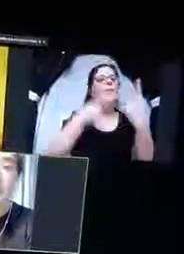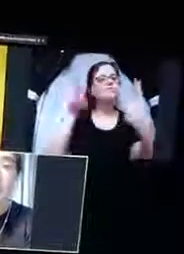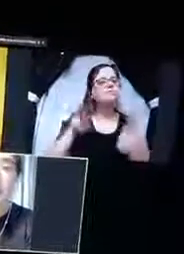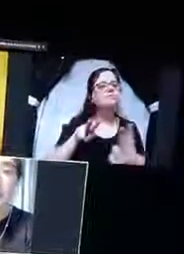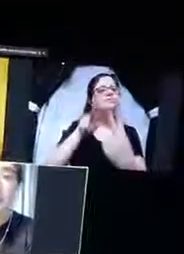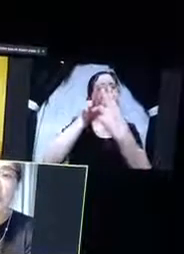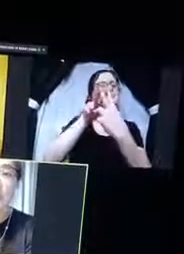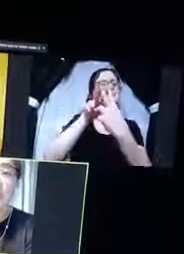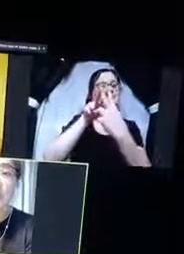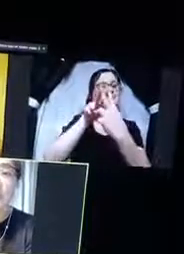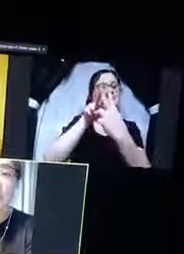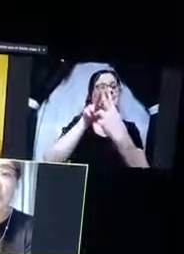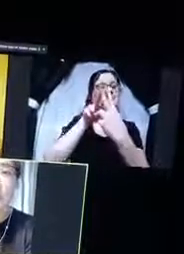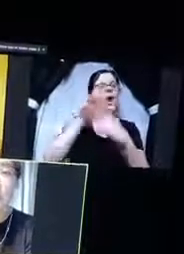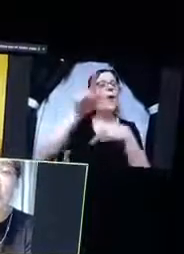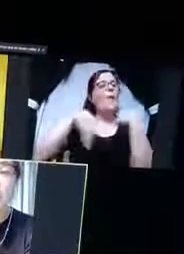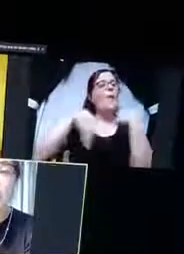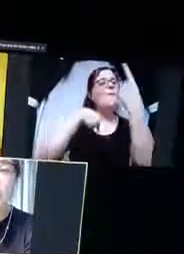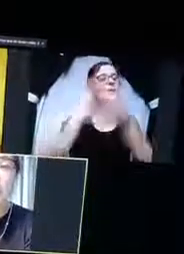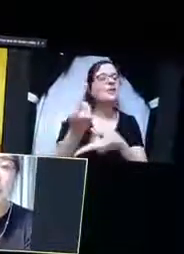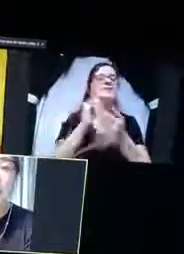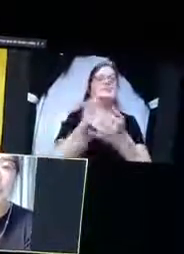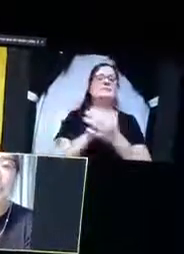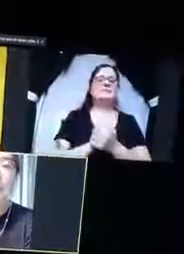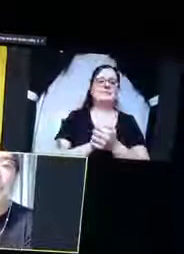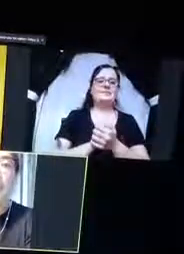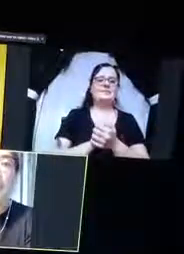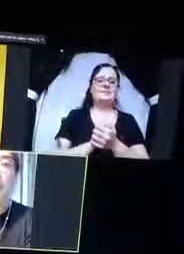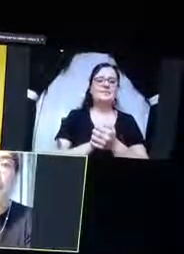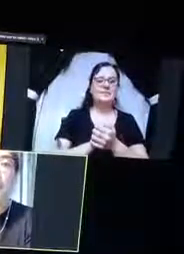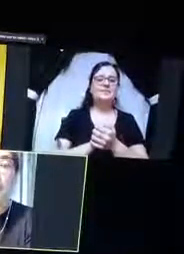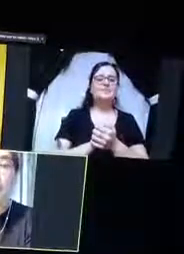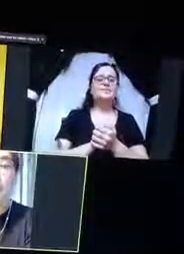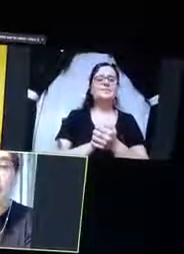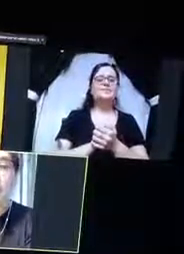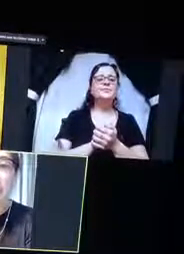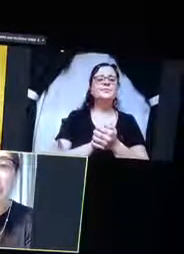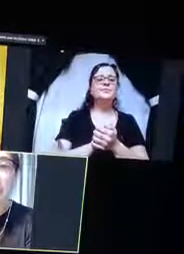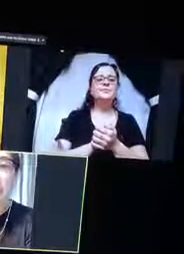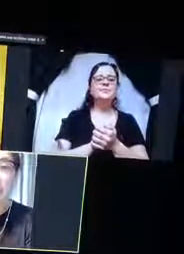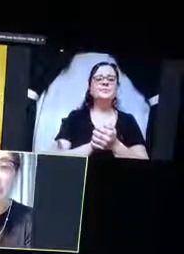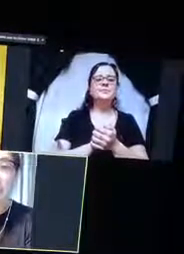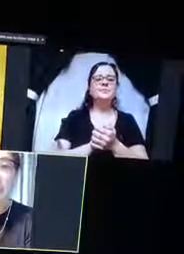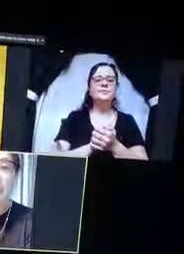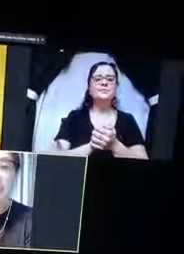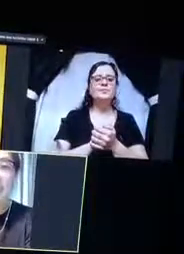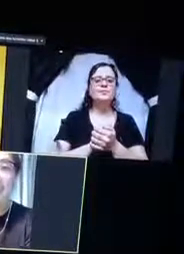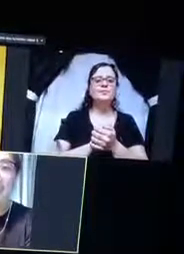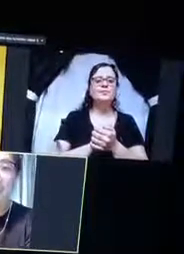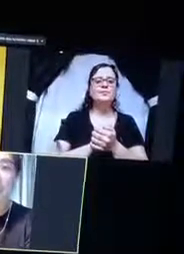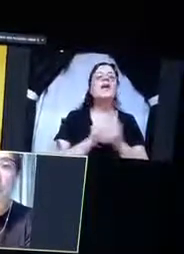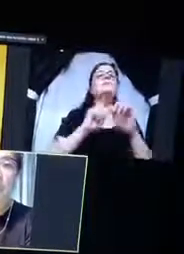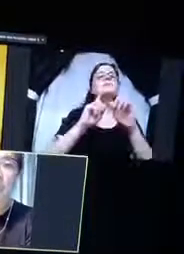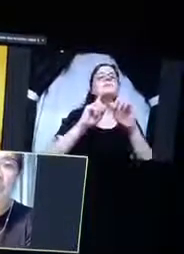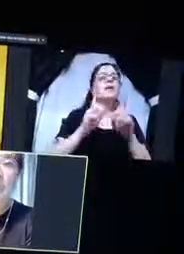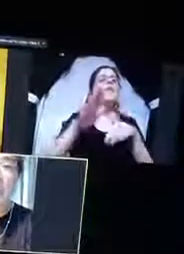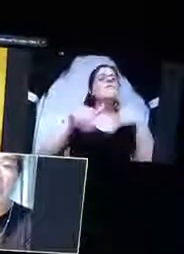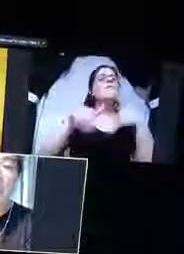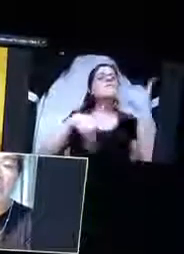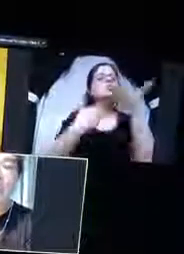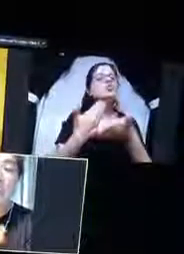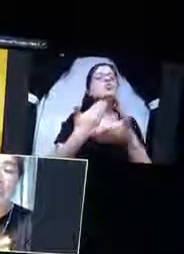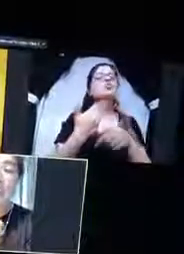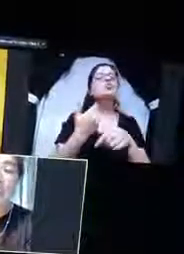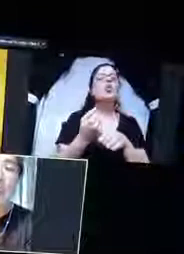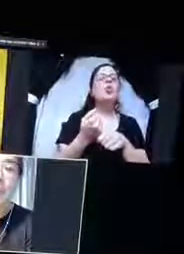Nos estamos viendo para la próxima edición que le vamos a estar informando. Seguramente estamos entre dos